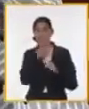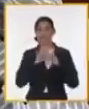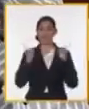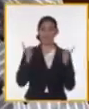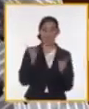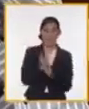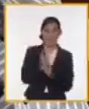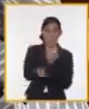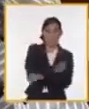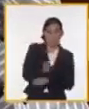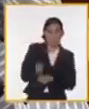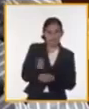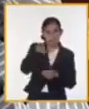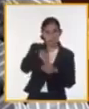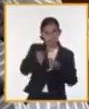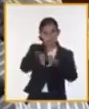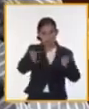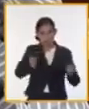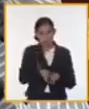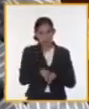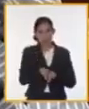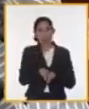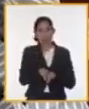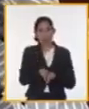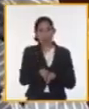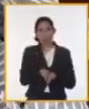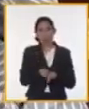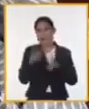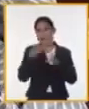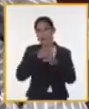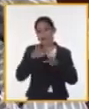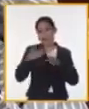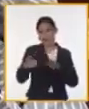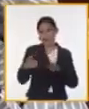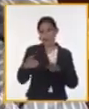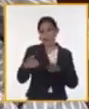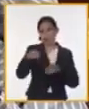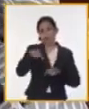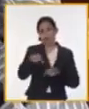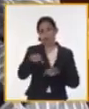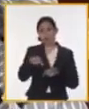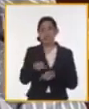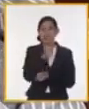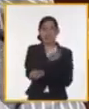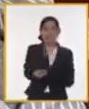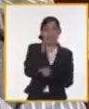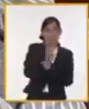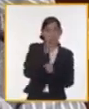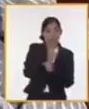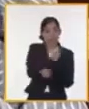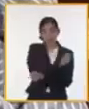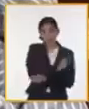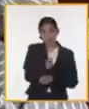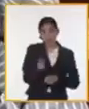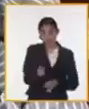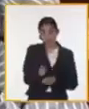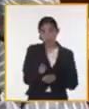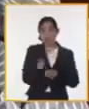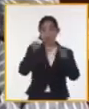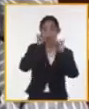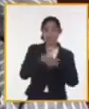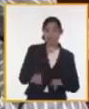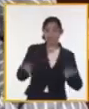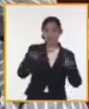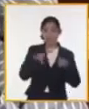aula hasta los trabajadores que laboran en las residencias universitarias, donde se puede identificar lo